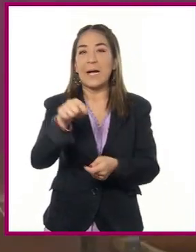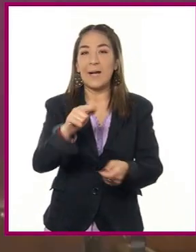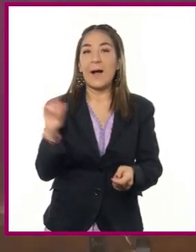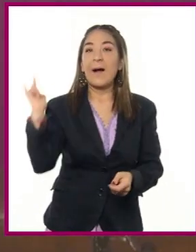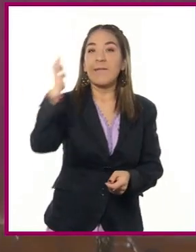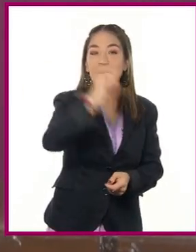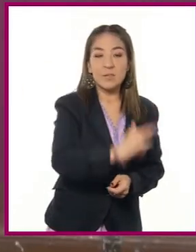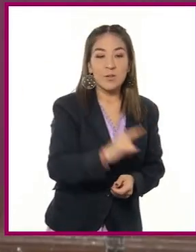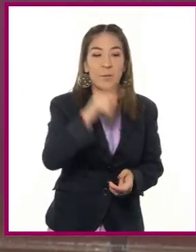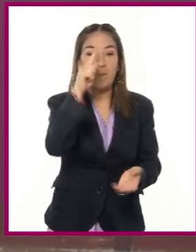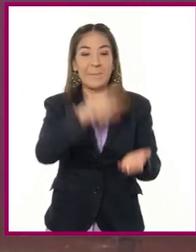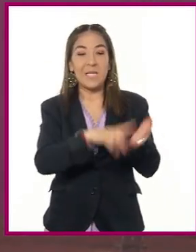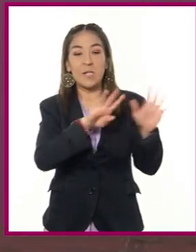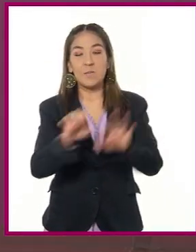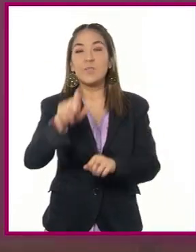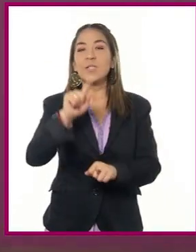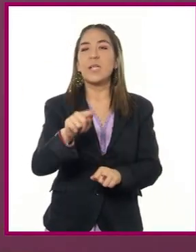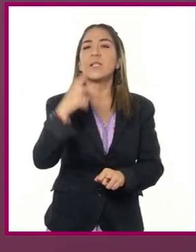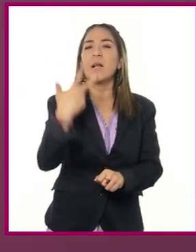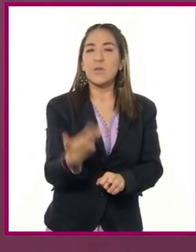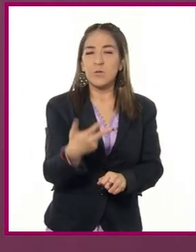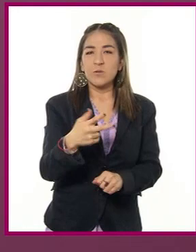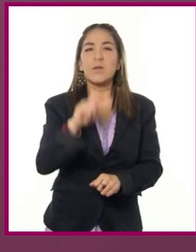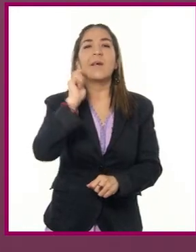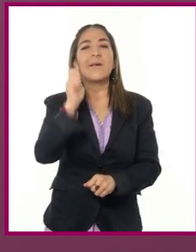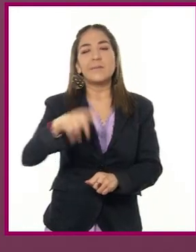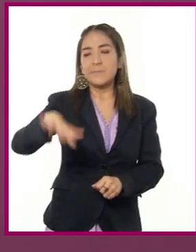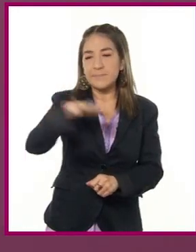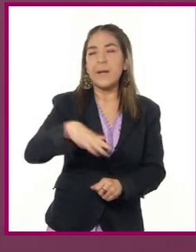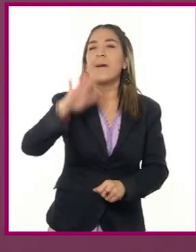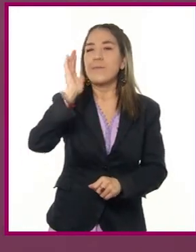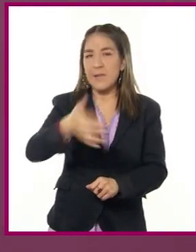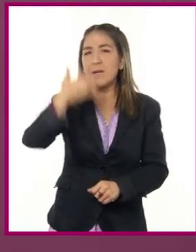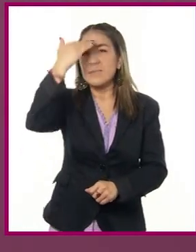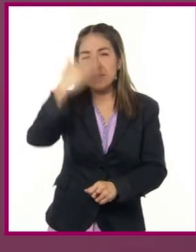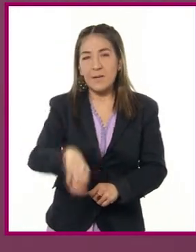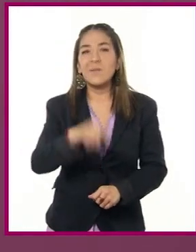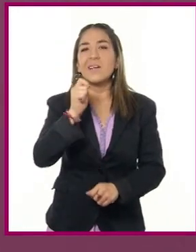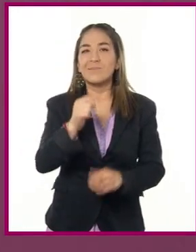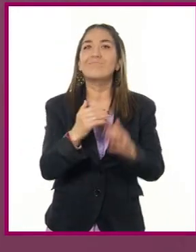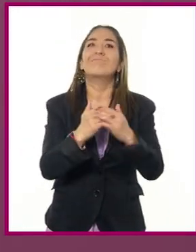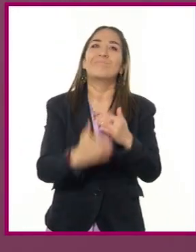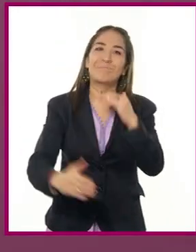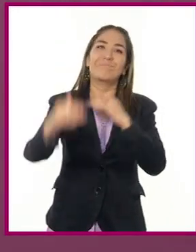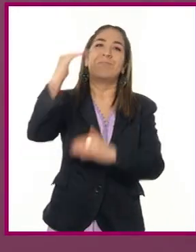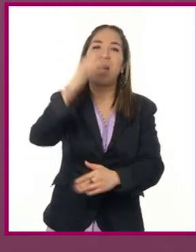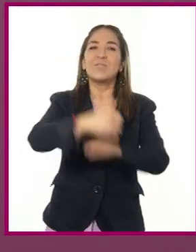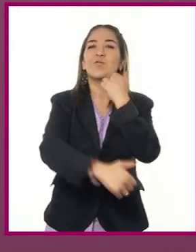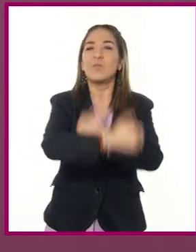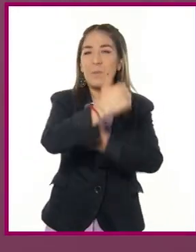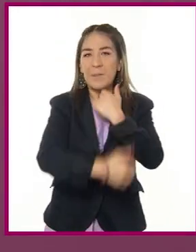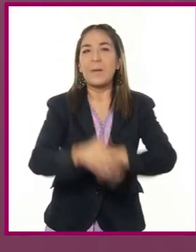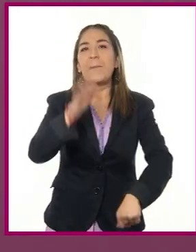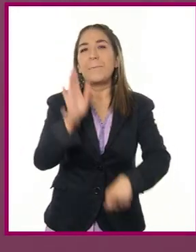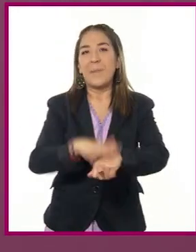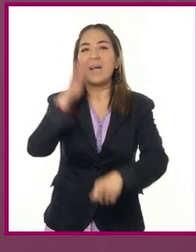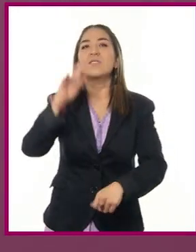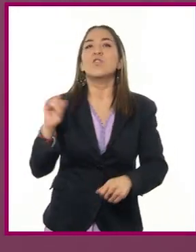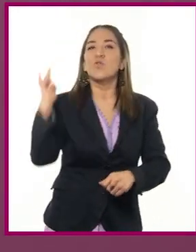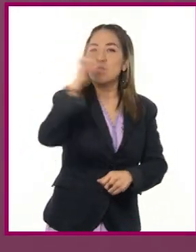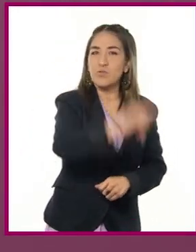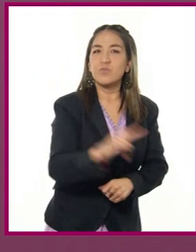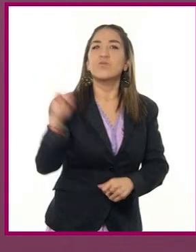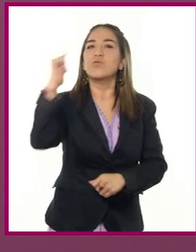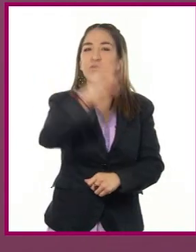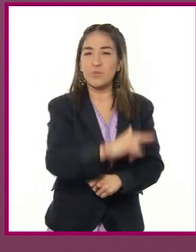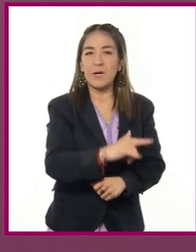de 1978, como se esperaba, aumentó la competencia y aumentaron los vuelos. El problema